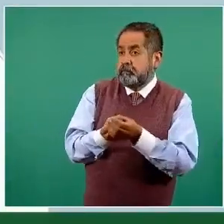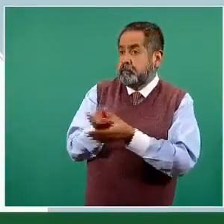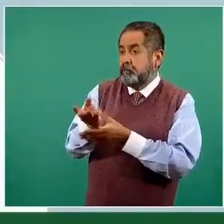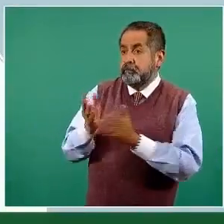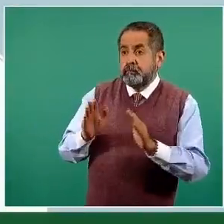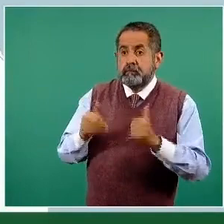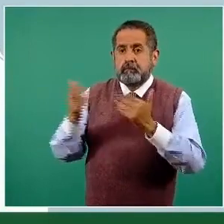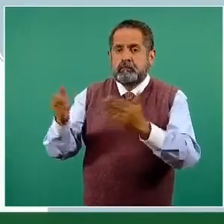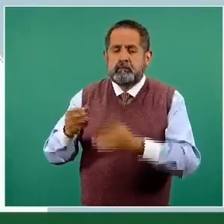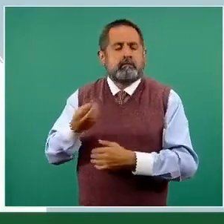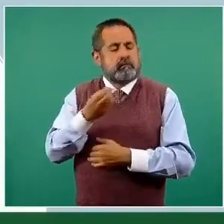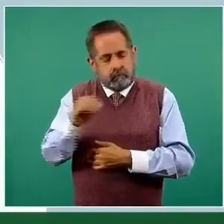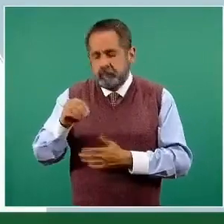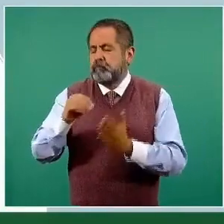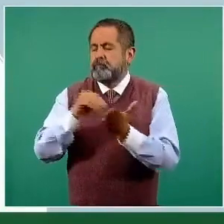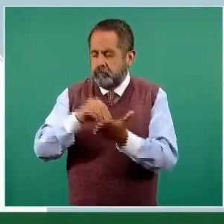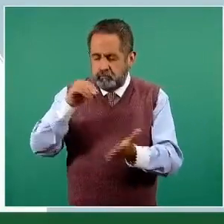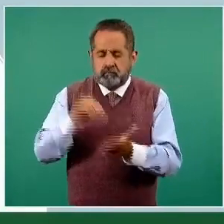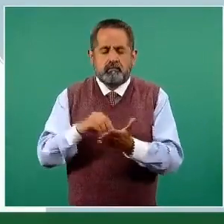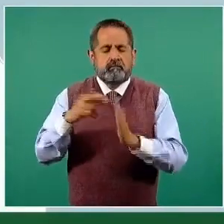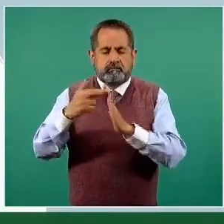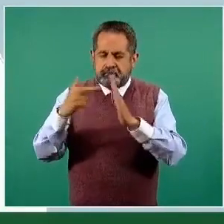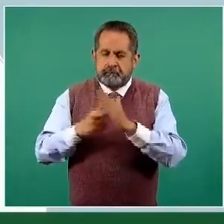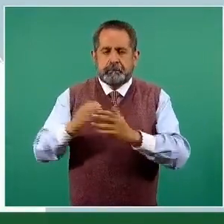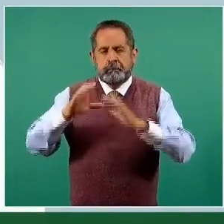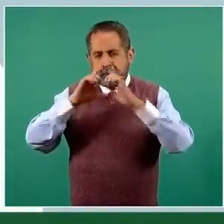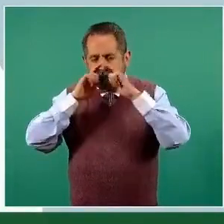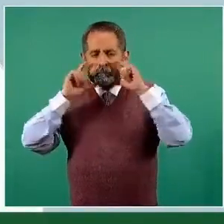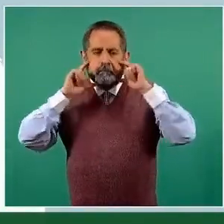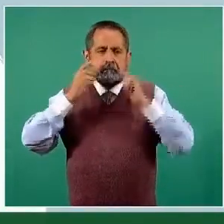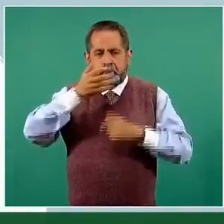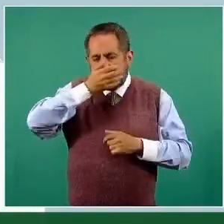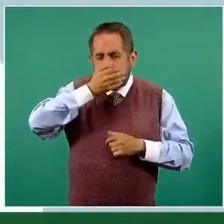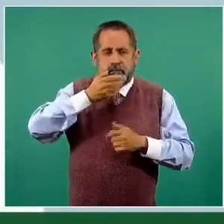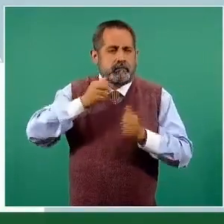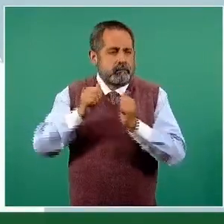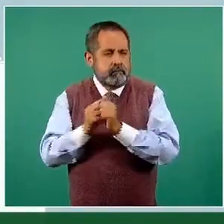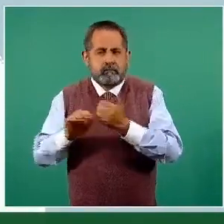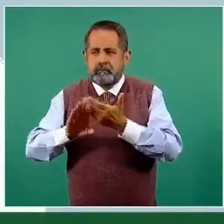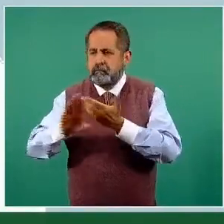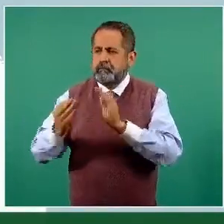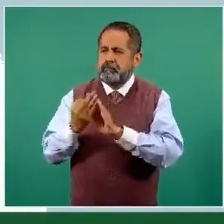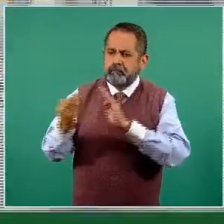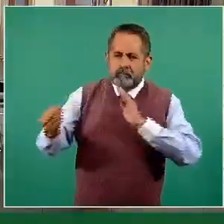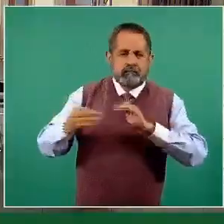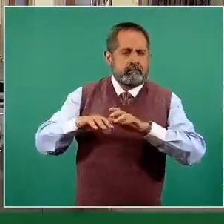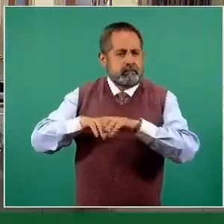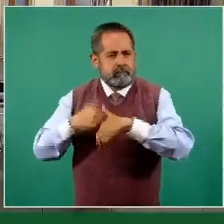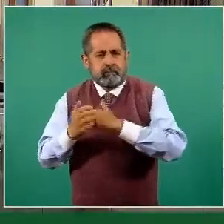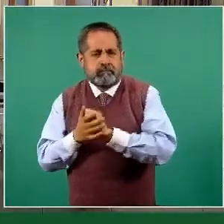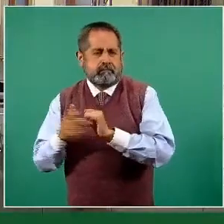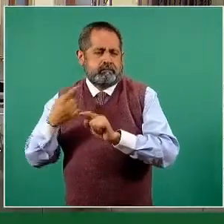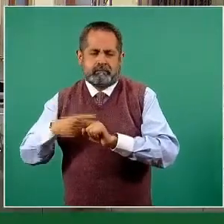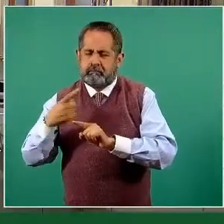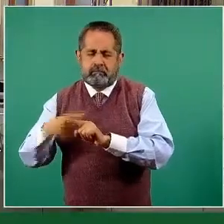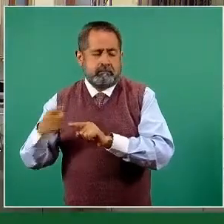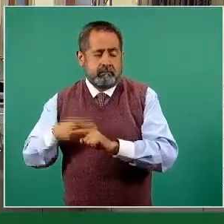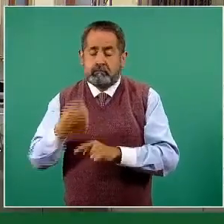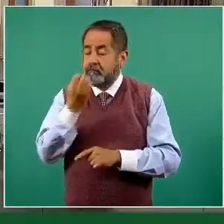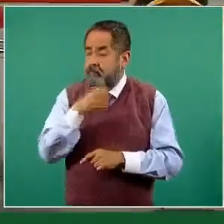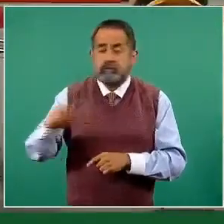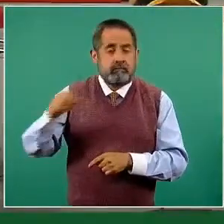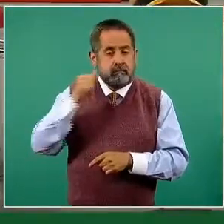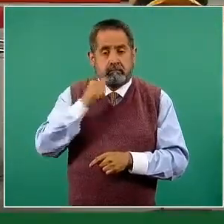siempre hay que seguir ejecutando las medidas básicas de prevención, incluyendo el uso del cubrebocas